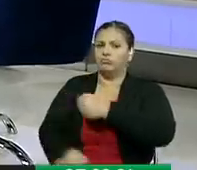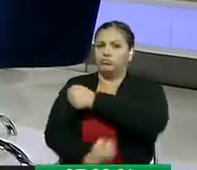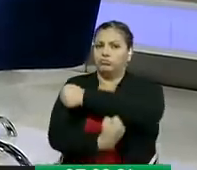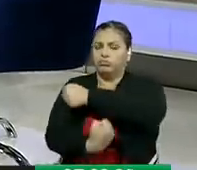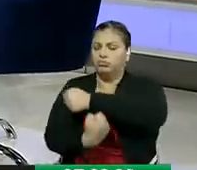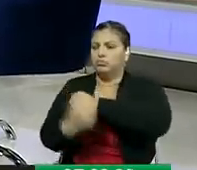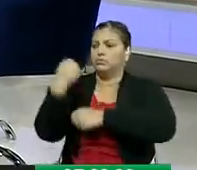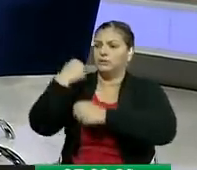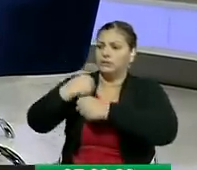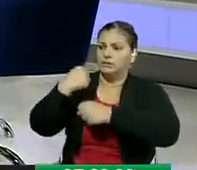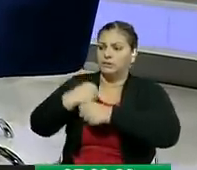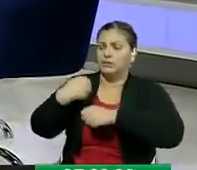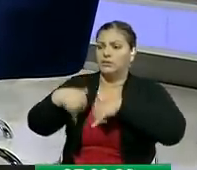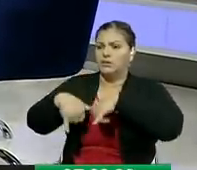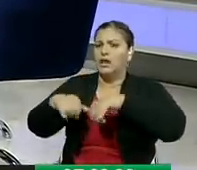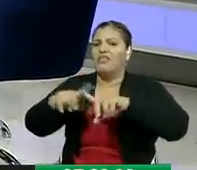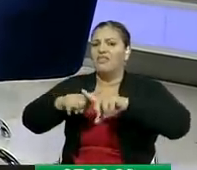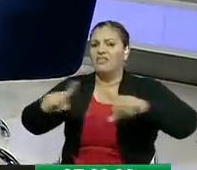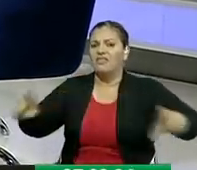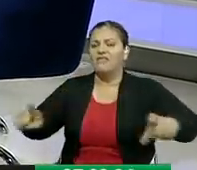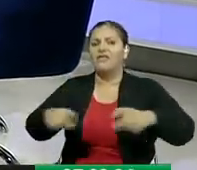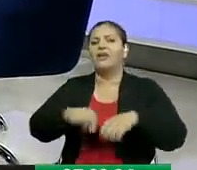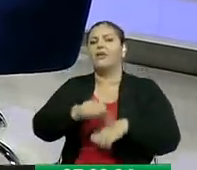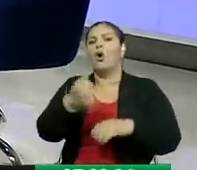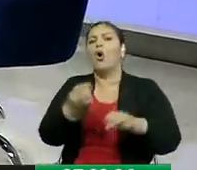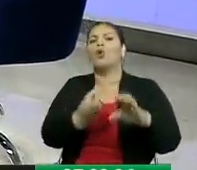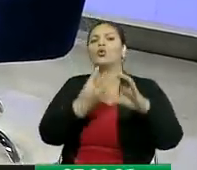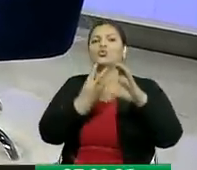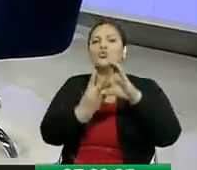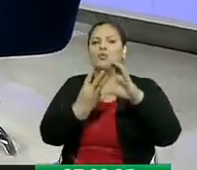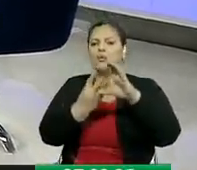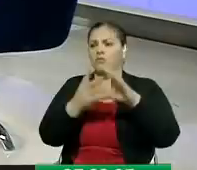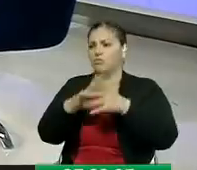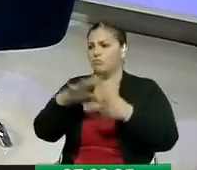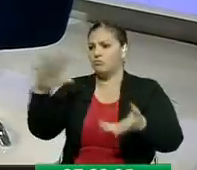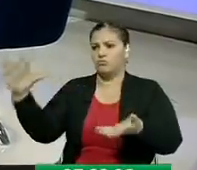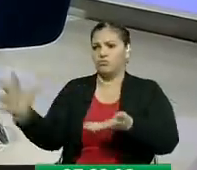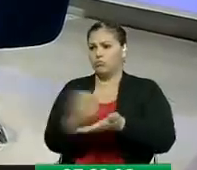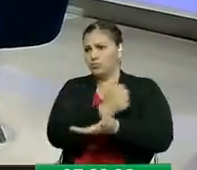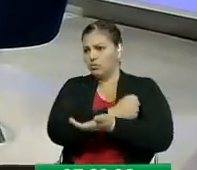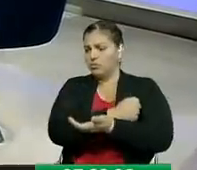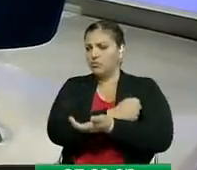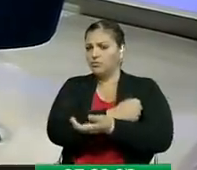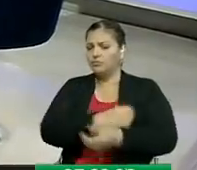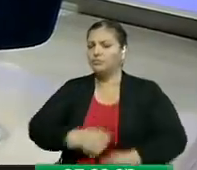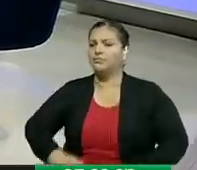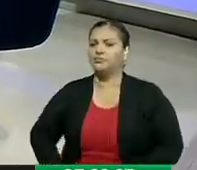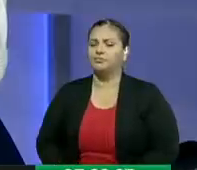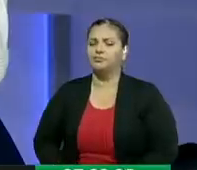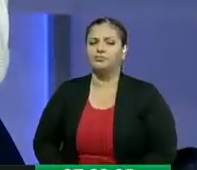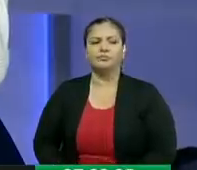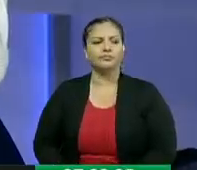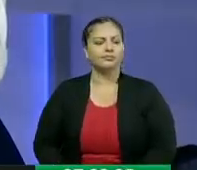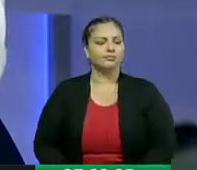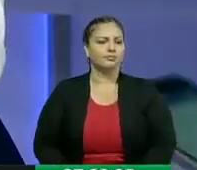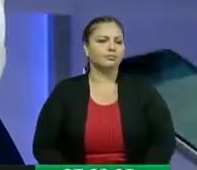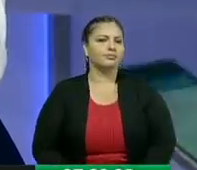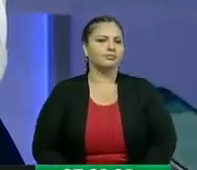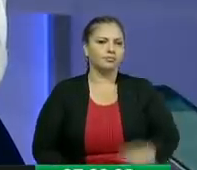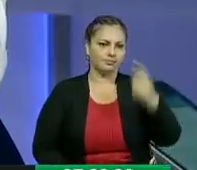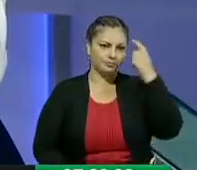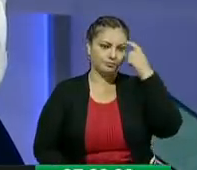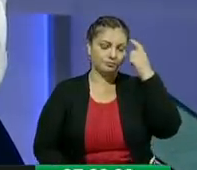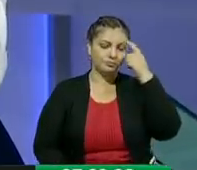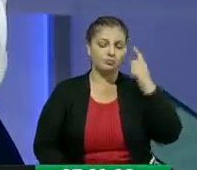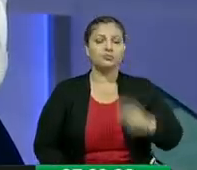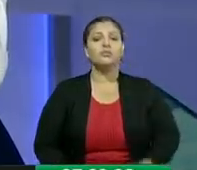que regule lo que se publica o la información que se genera a nivel de los medios? Si se convierte en un organismo de